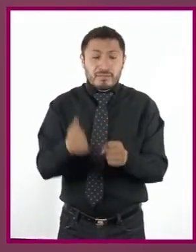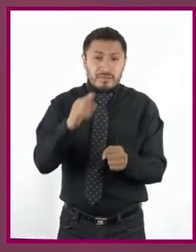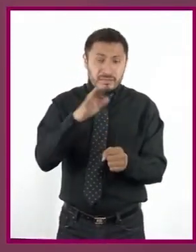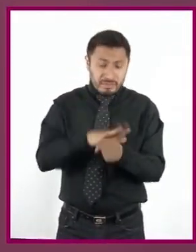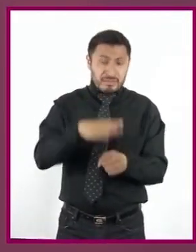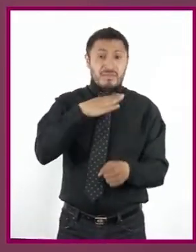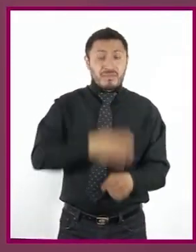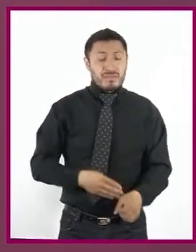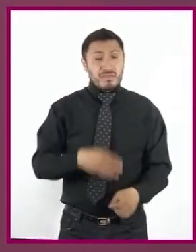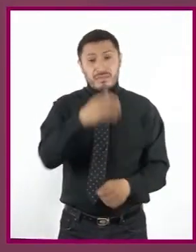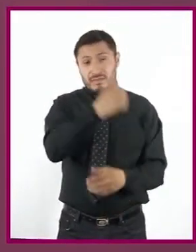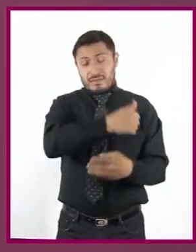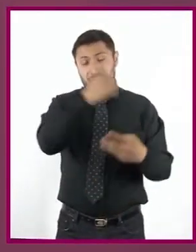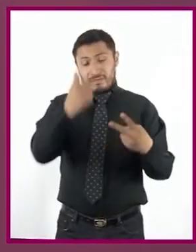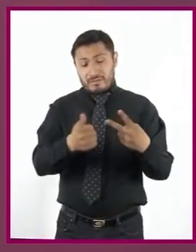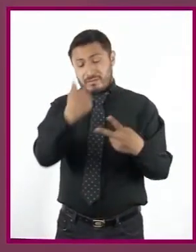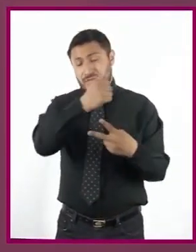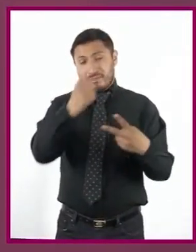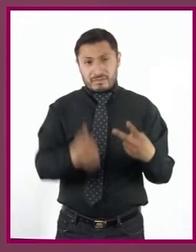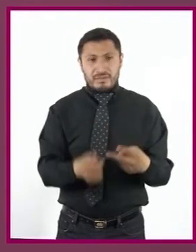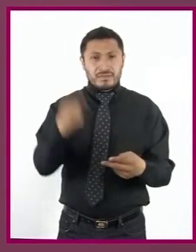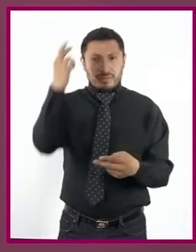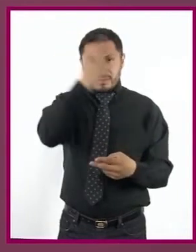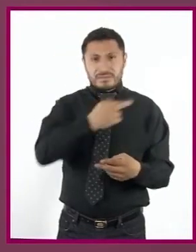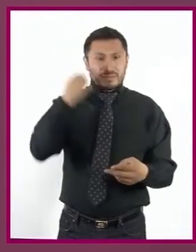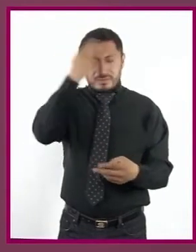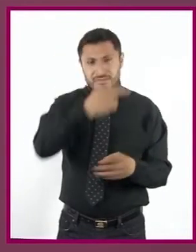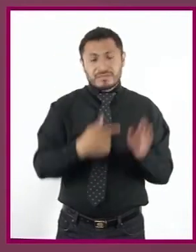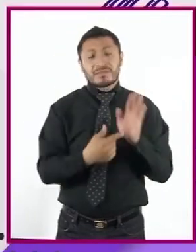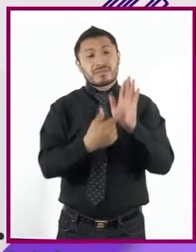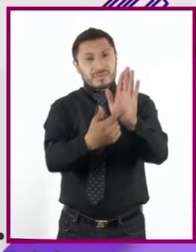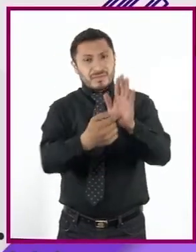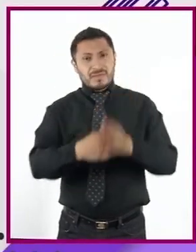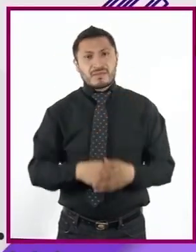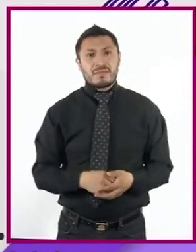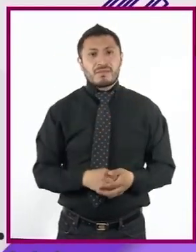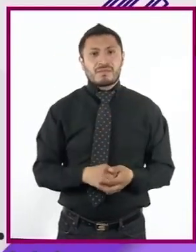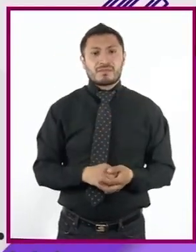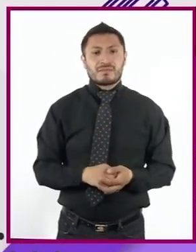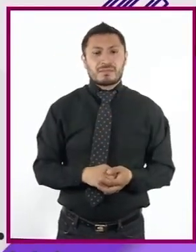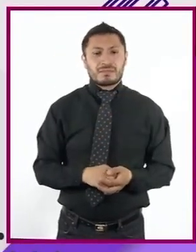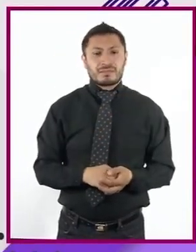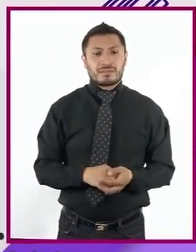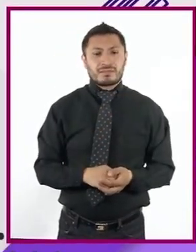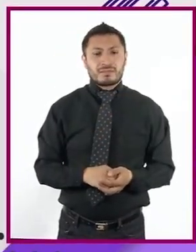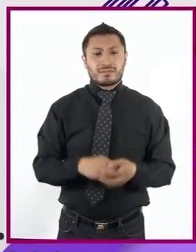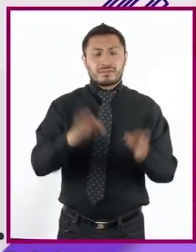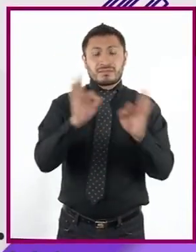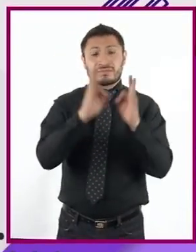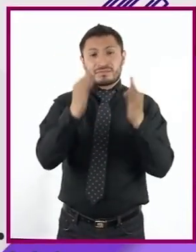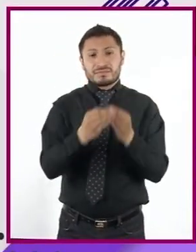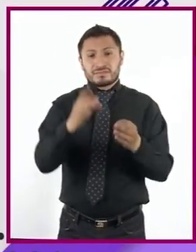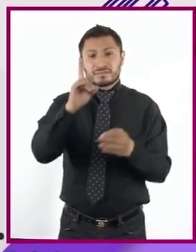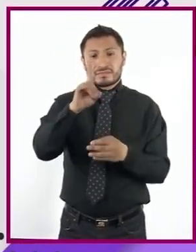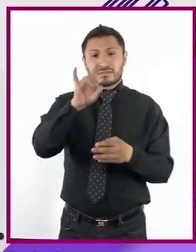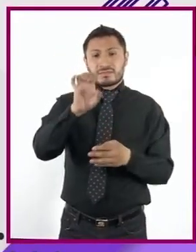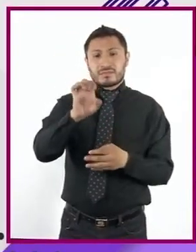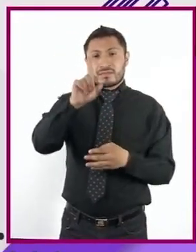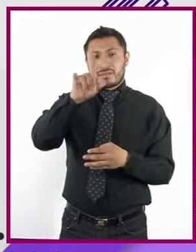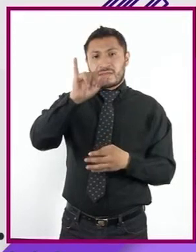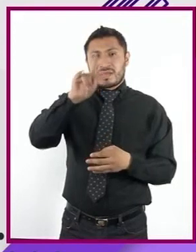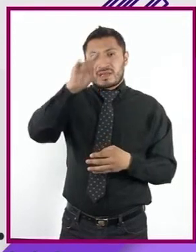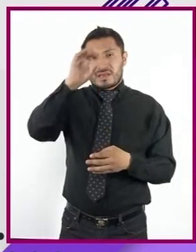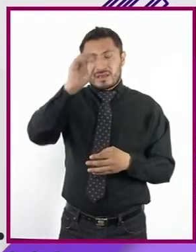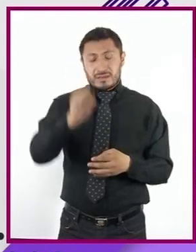cada caso, analizaremos el siguiente cuadro. Tipos de delitos o infracción.